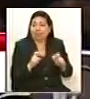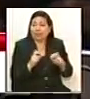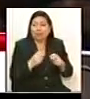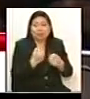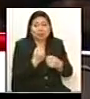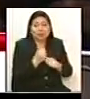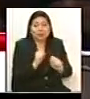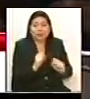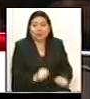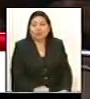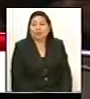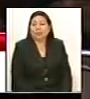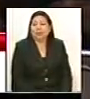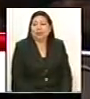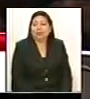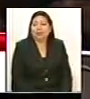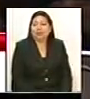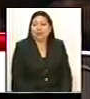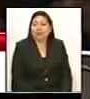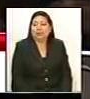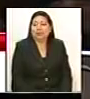explotación,